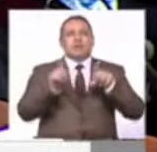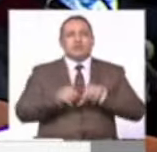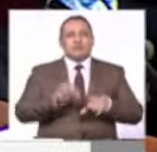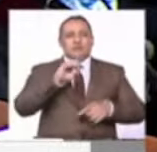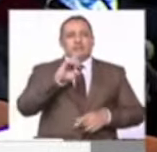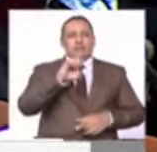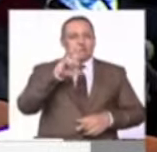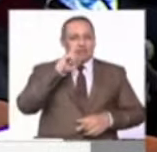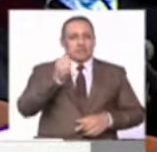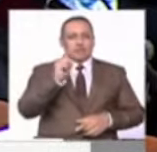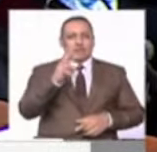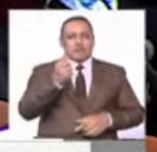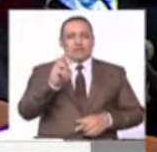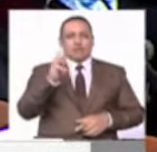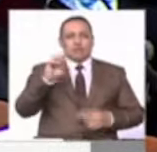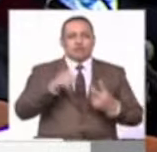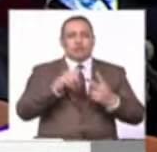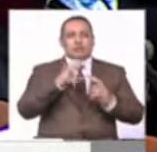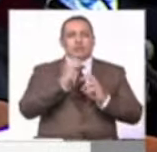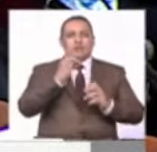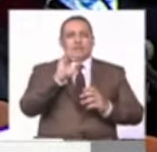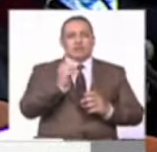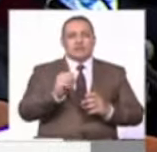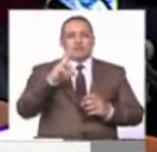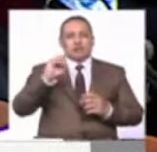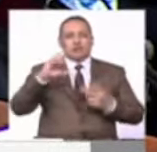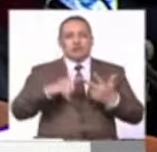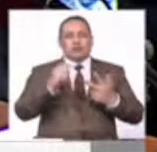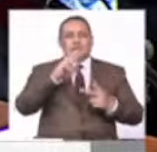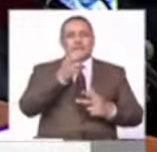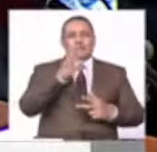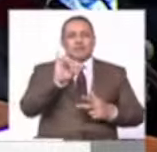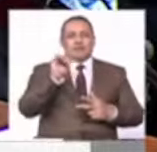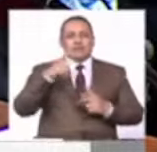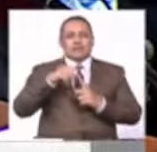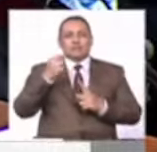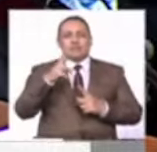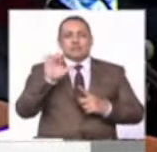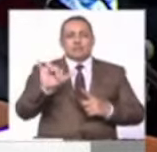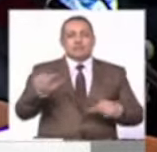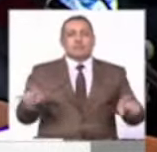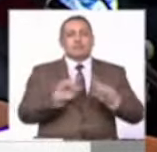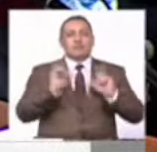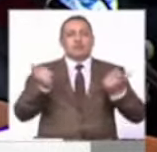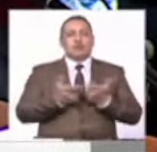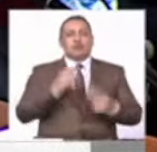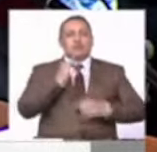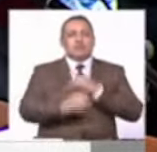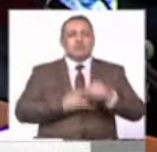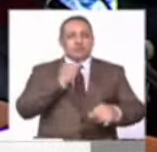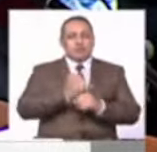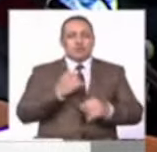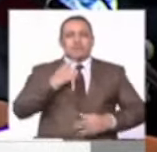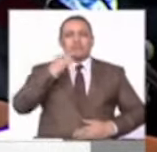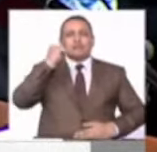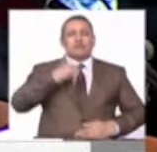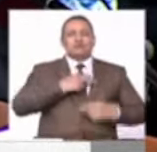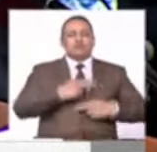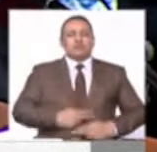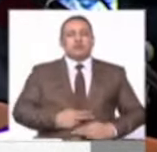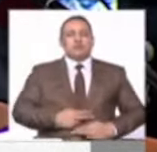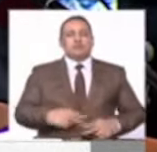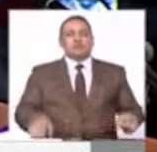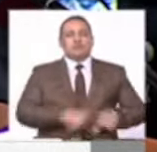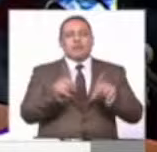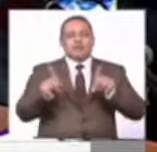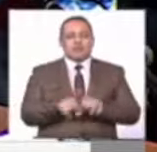Reboredo Aguirre roca Rey Terry y la Corte Interamericana de Derechos Humanos